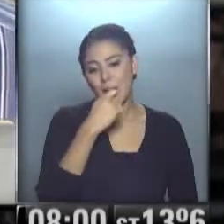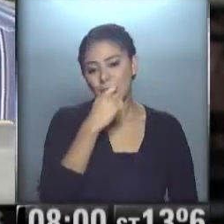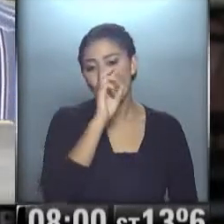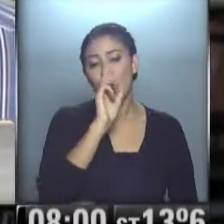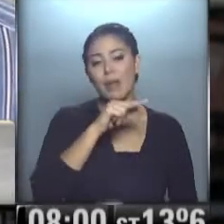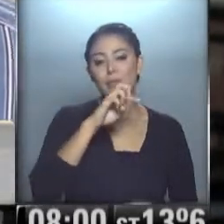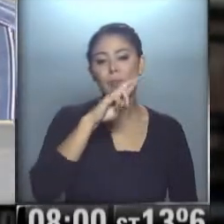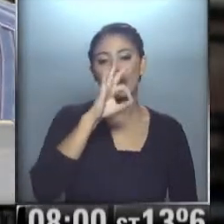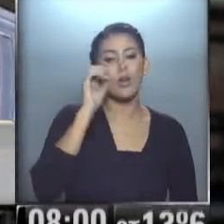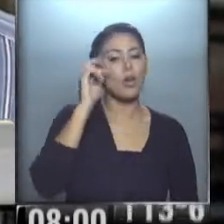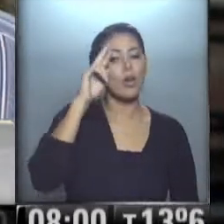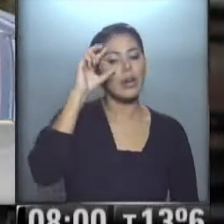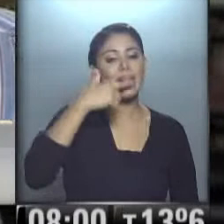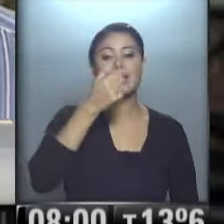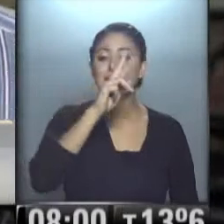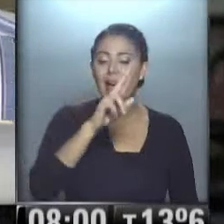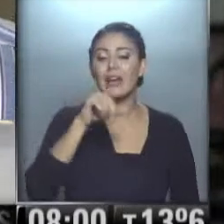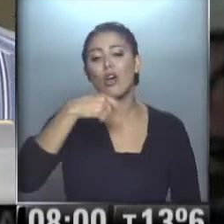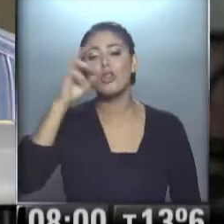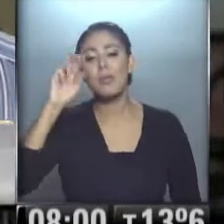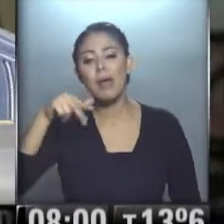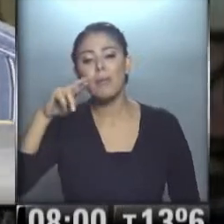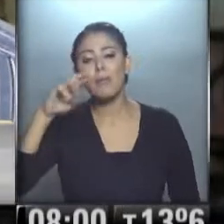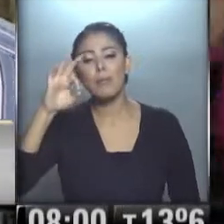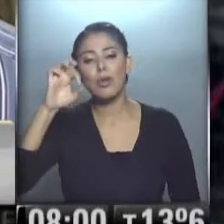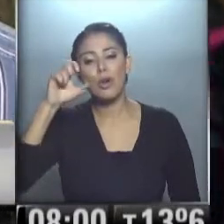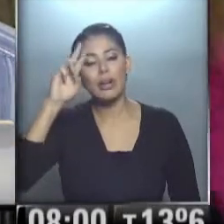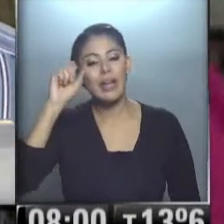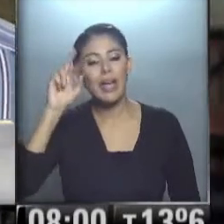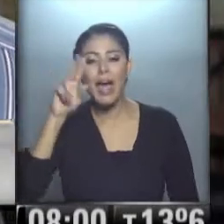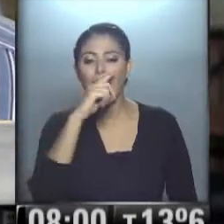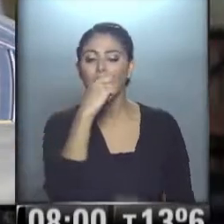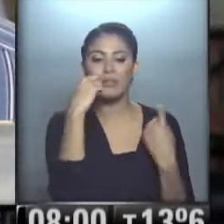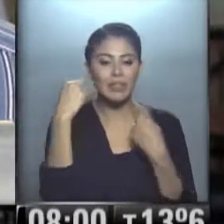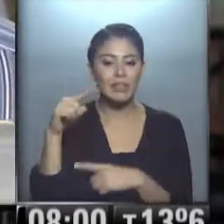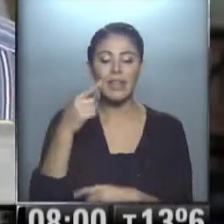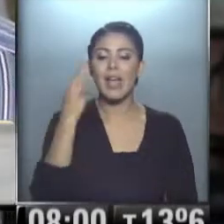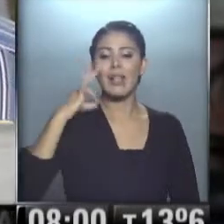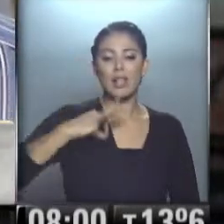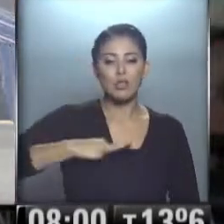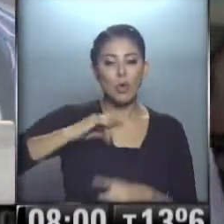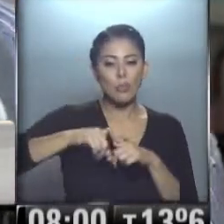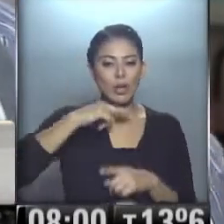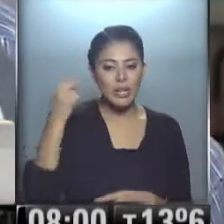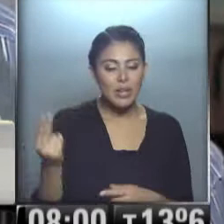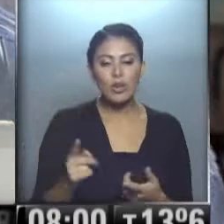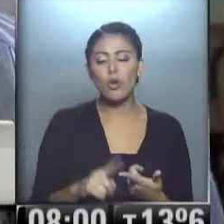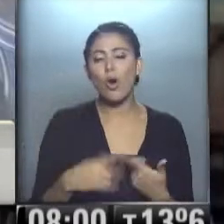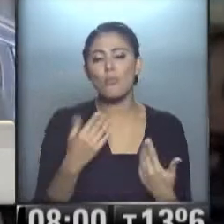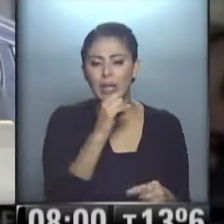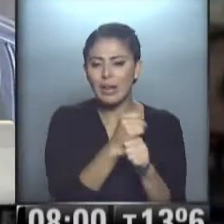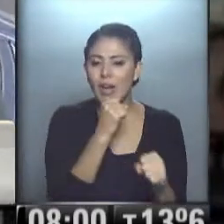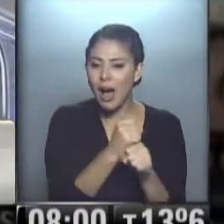plan Progresar, trabajar con el plan Procrear, la asignación universal por hijo, trabajar